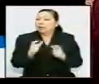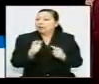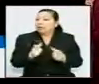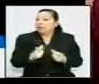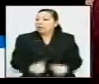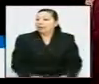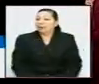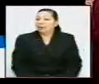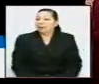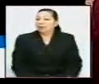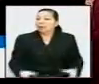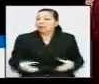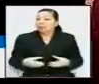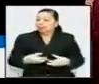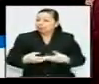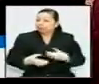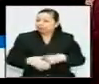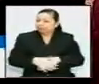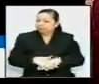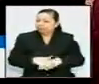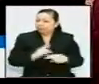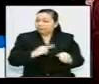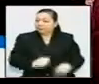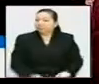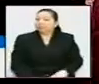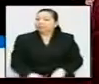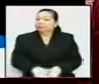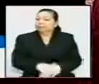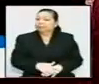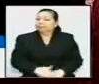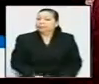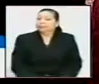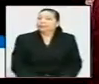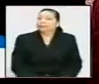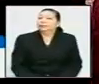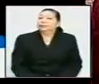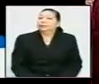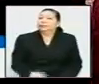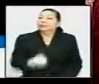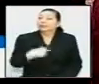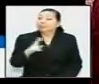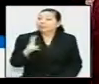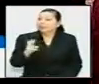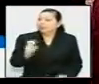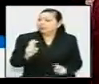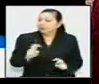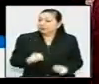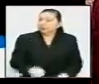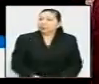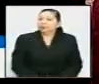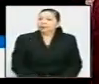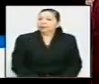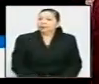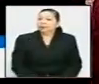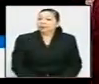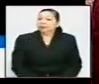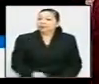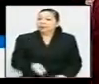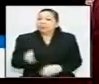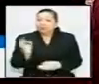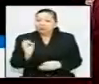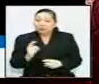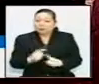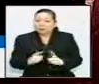control, la comisión prosigue solo respecto a responsabilidades administrativas. Entonces, le hemos escuchado en lo que usted ha